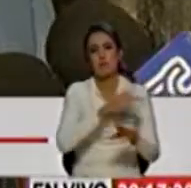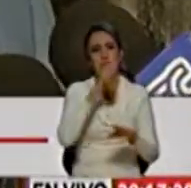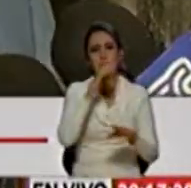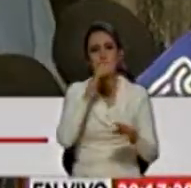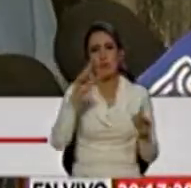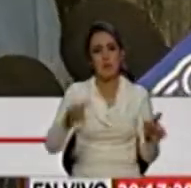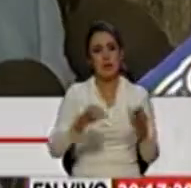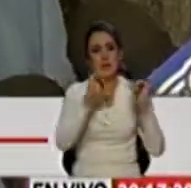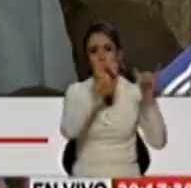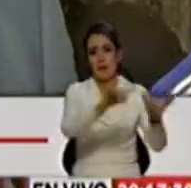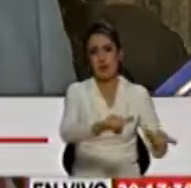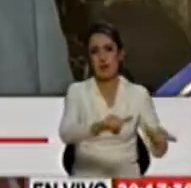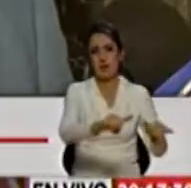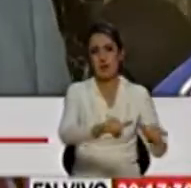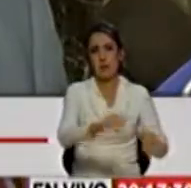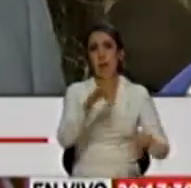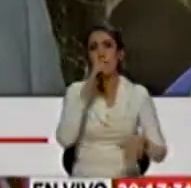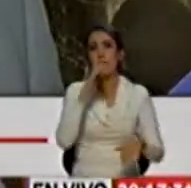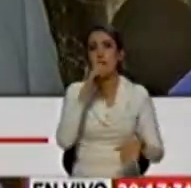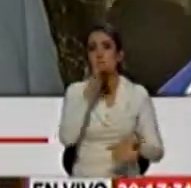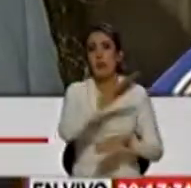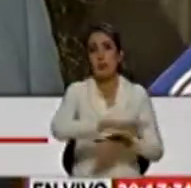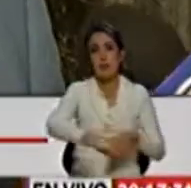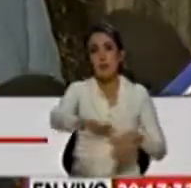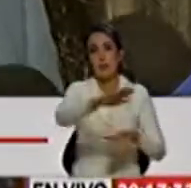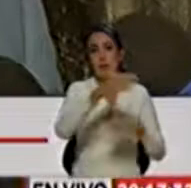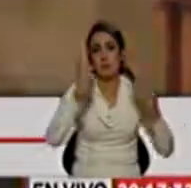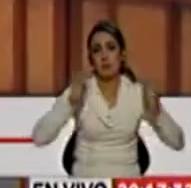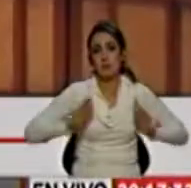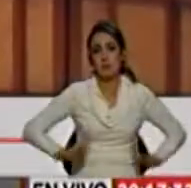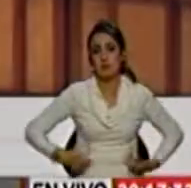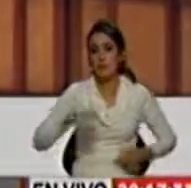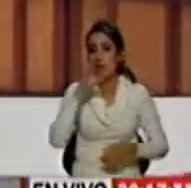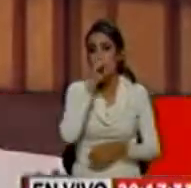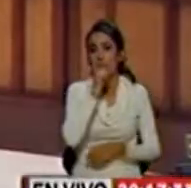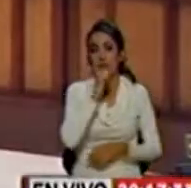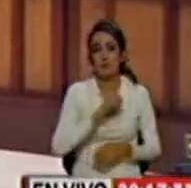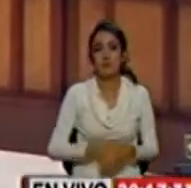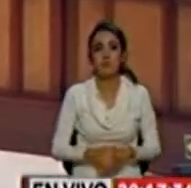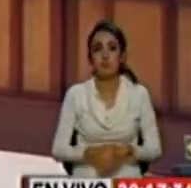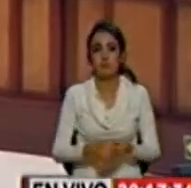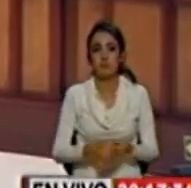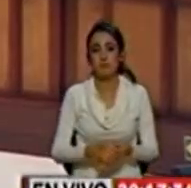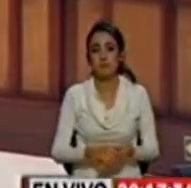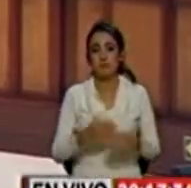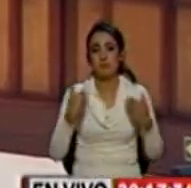Jorge Glass, en La Tacunga, vestido de naranja. Semana con vértigo en la Asamblea,